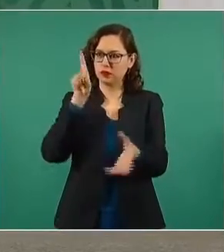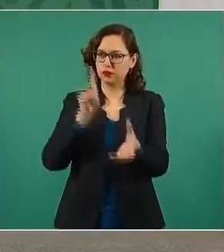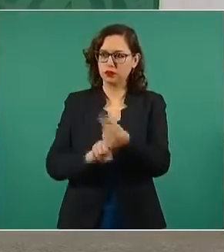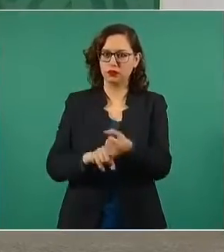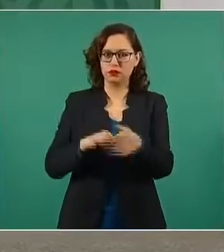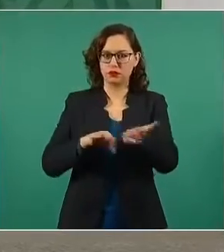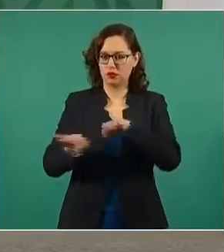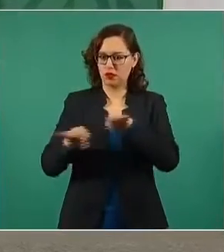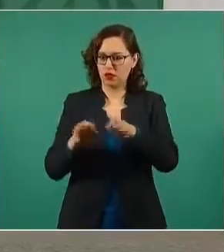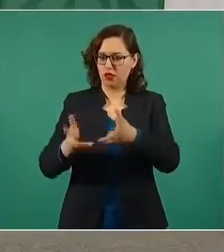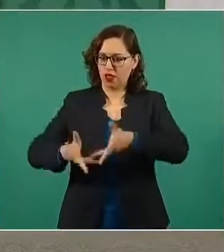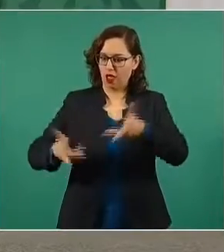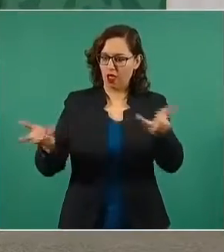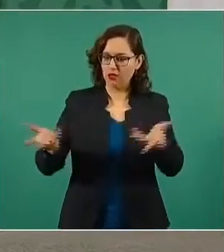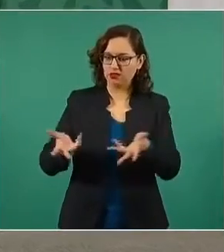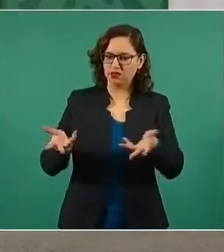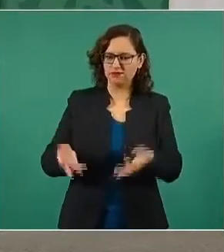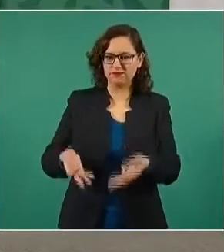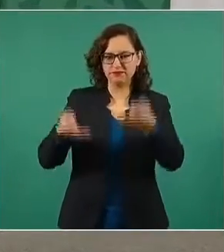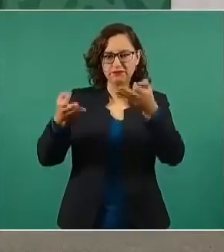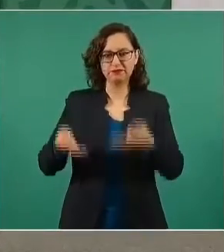Ya se cuentan